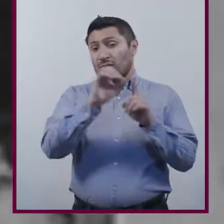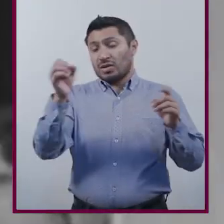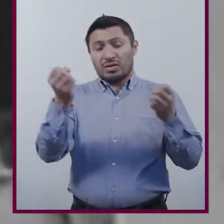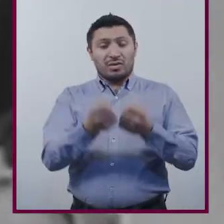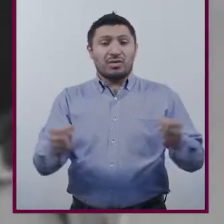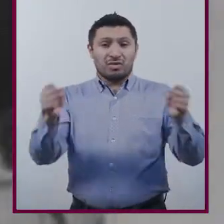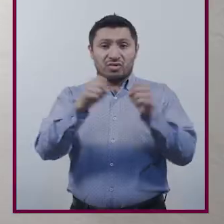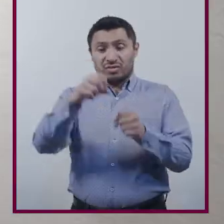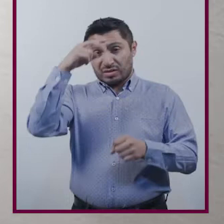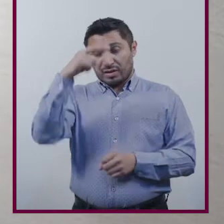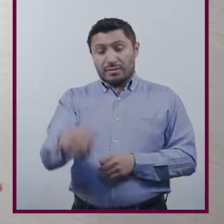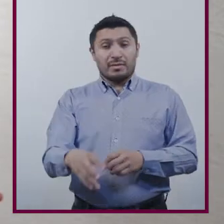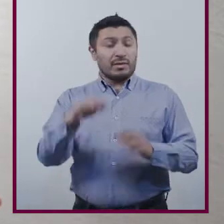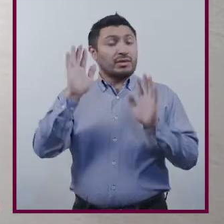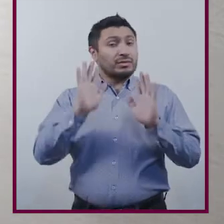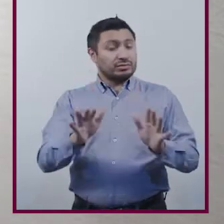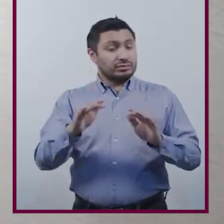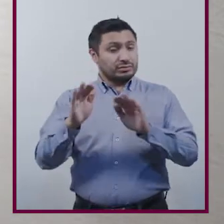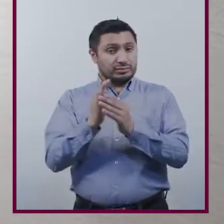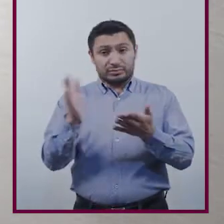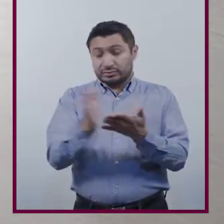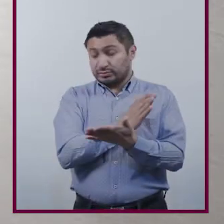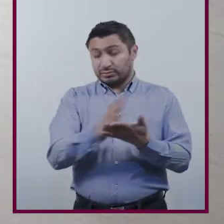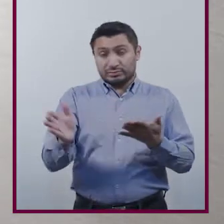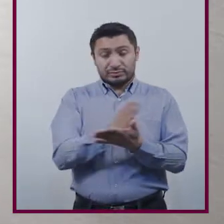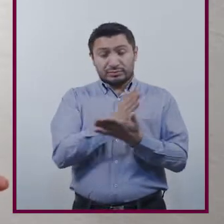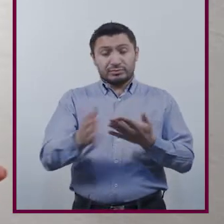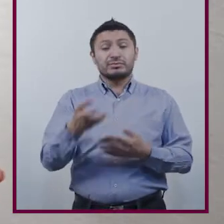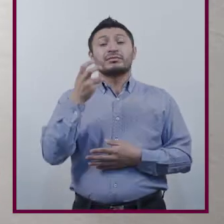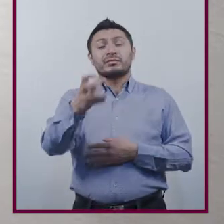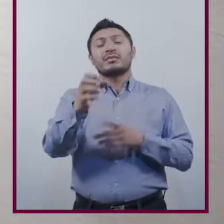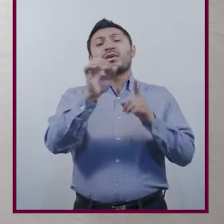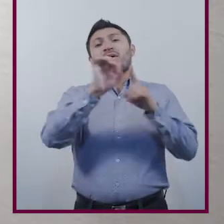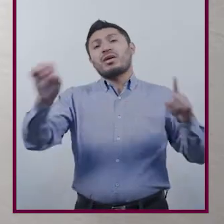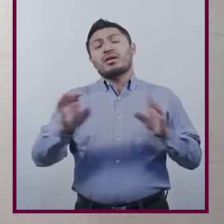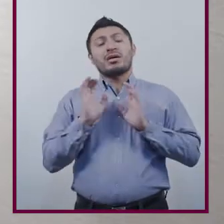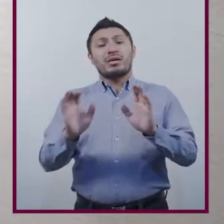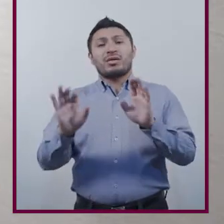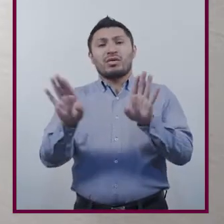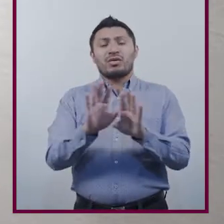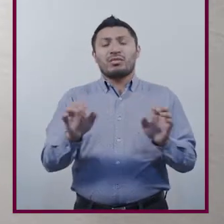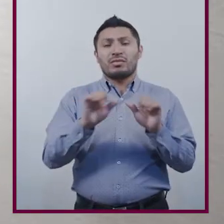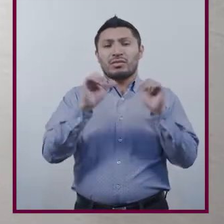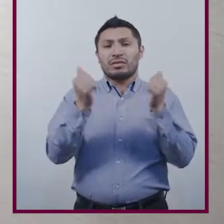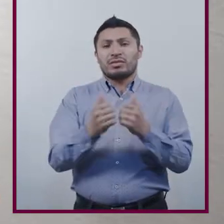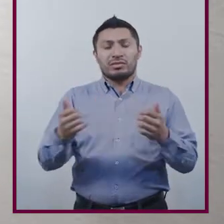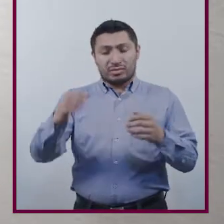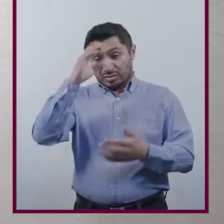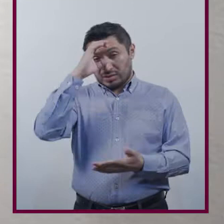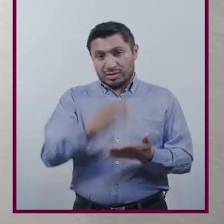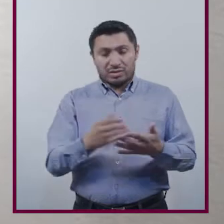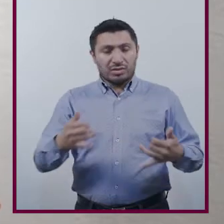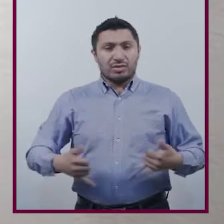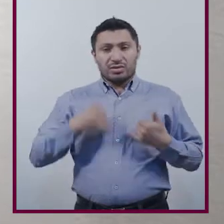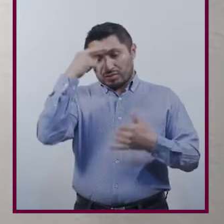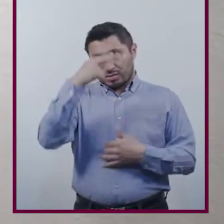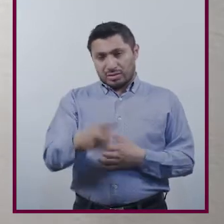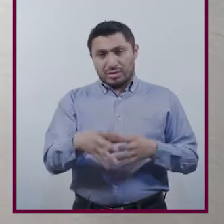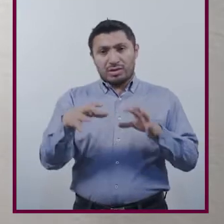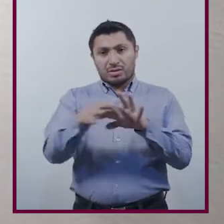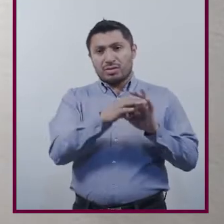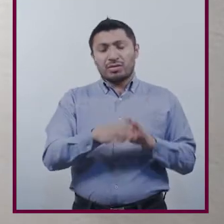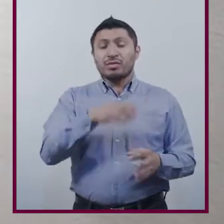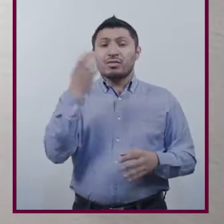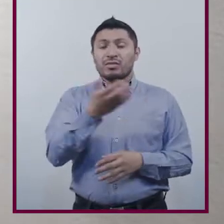sociedad mexicana. En este marco, organizaciones conservadoras como la Asociación Católica de la Juventud Mexicana, la Unión Popular,